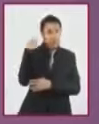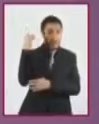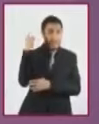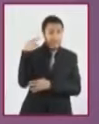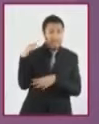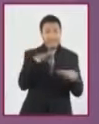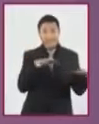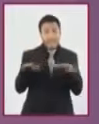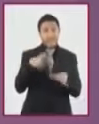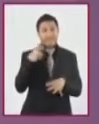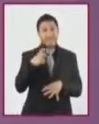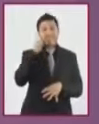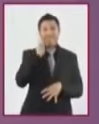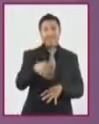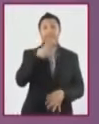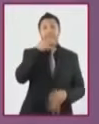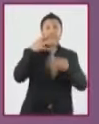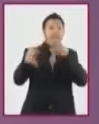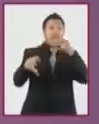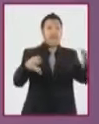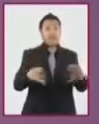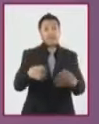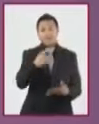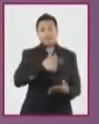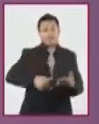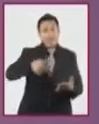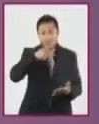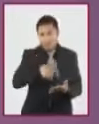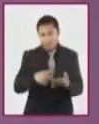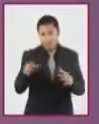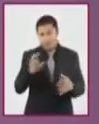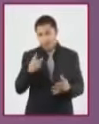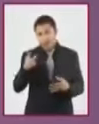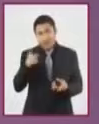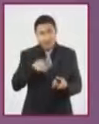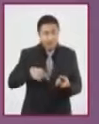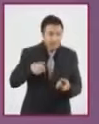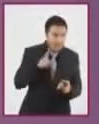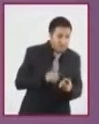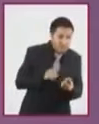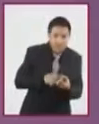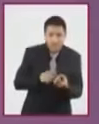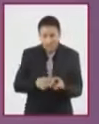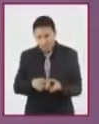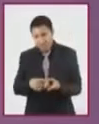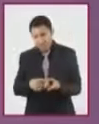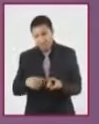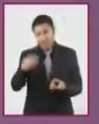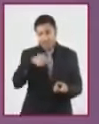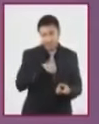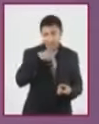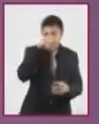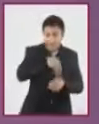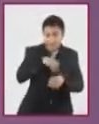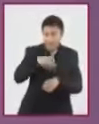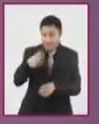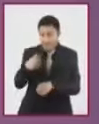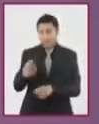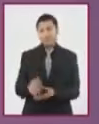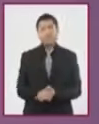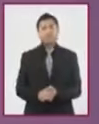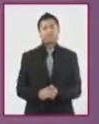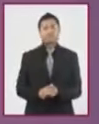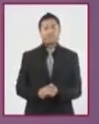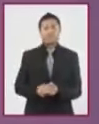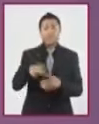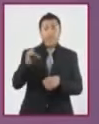en un aviso que hace en determinada zona donde nosotros instalamos estos sensores sísmicos y nos mandan la señal,